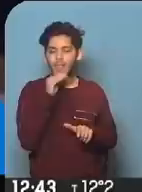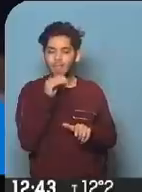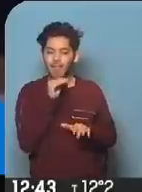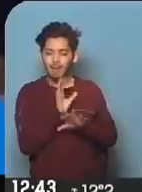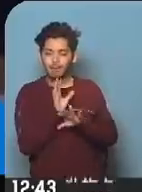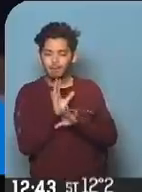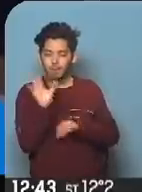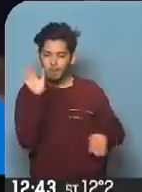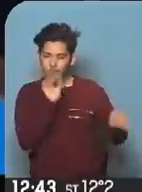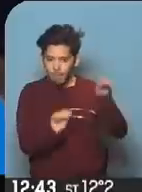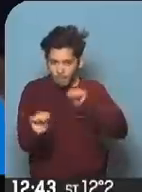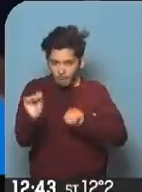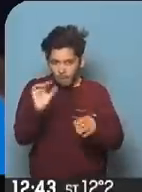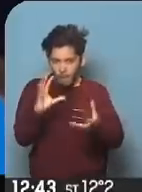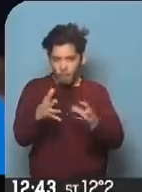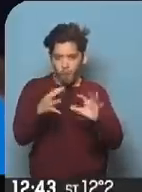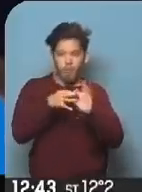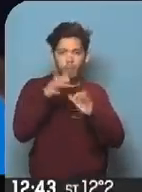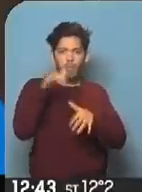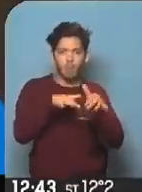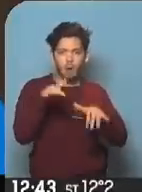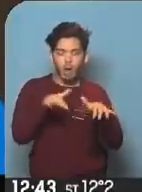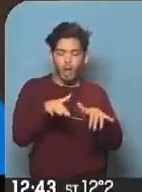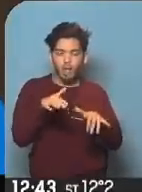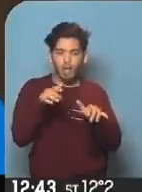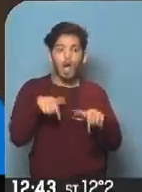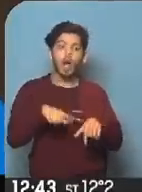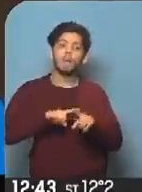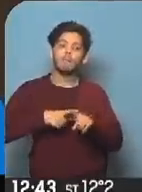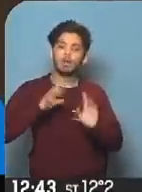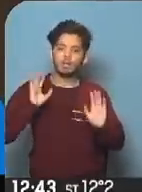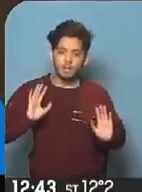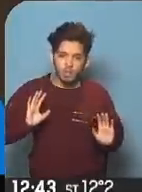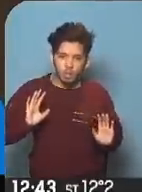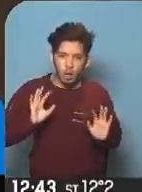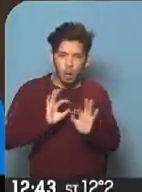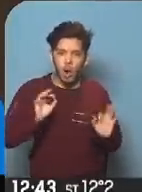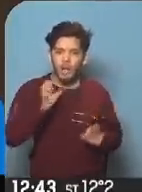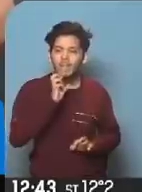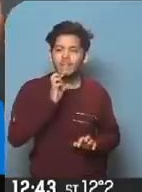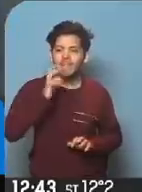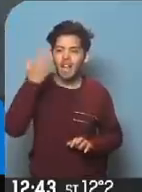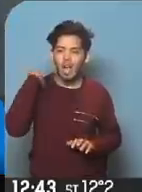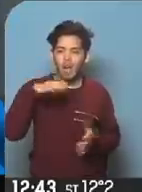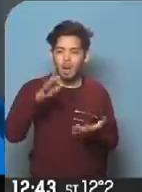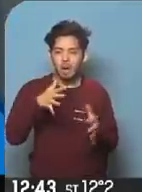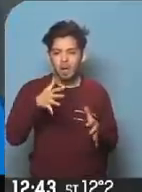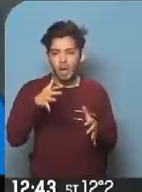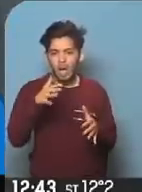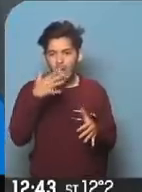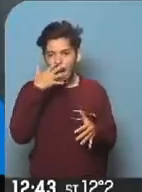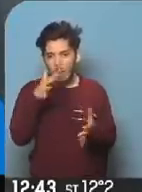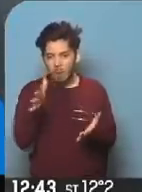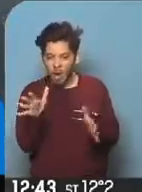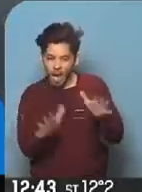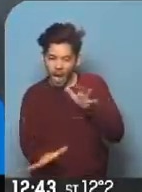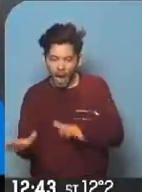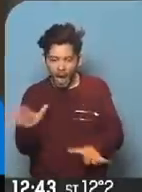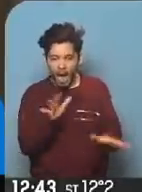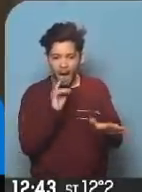versión democrática. Lo van bajando. Lo van bajando. Ahora es político. Porque es... Como era Trump, más o menos, y después lo van, sí, lo van acomodando. Esto